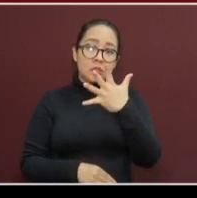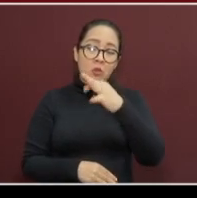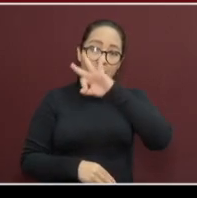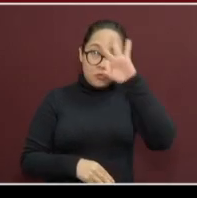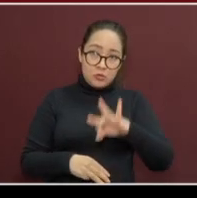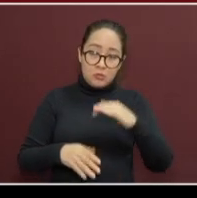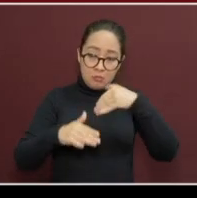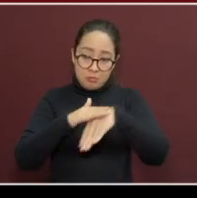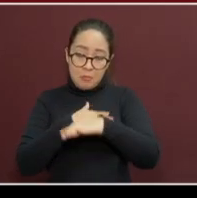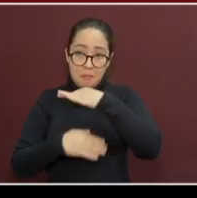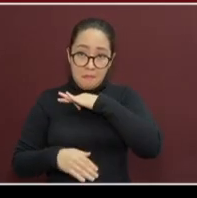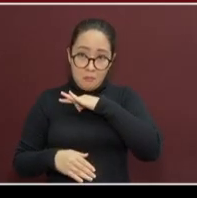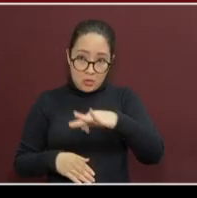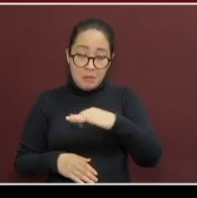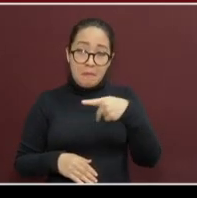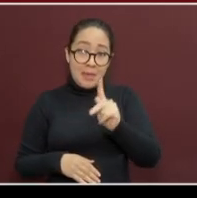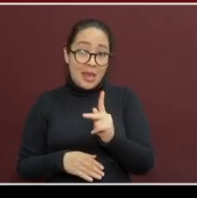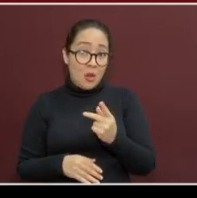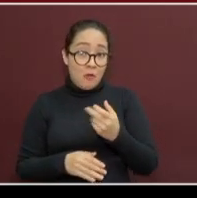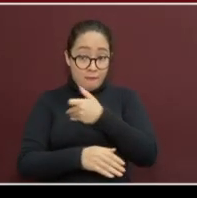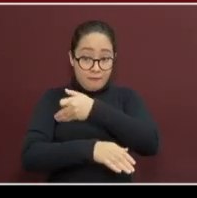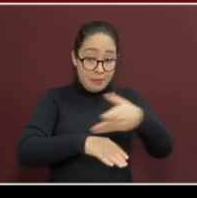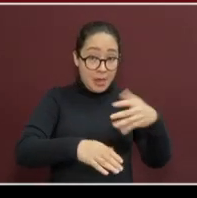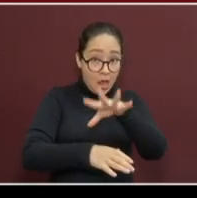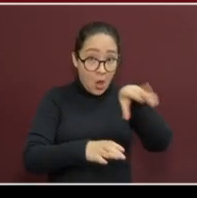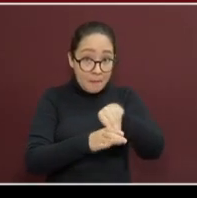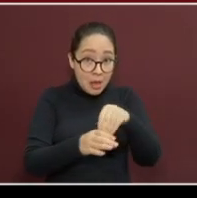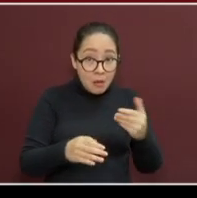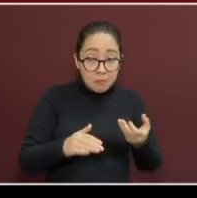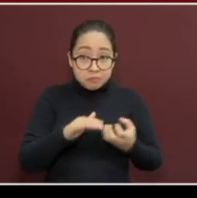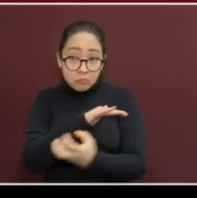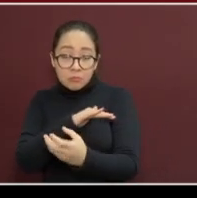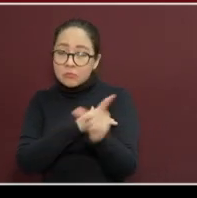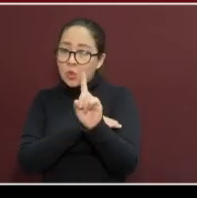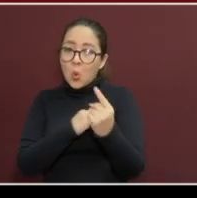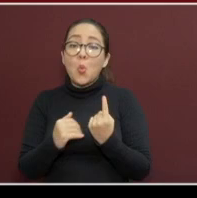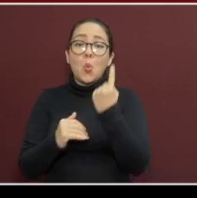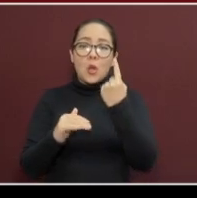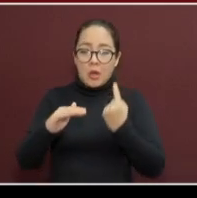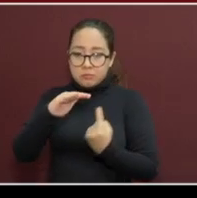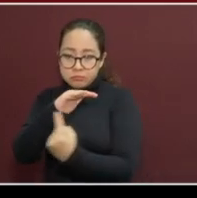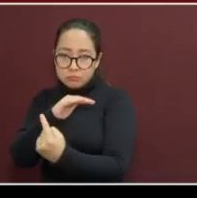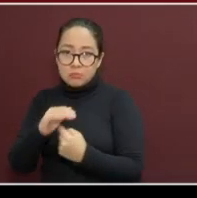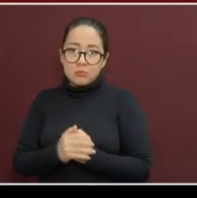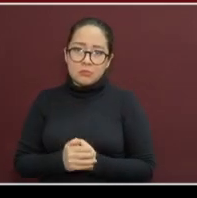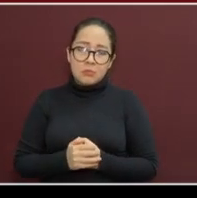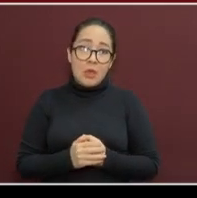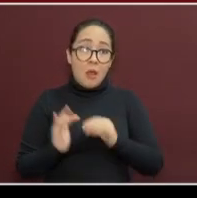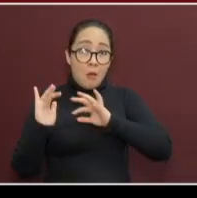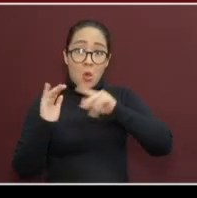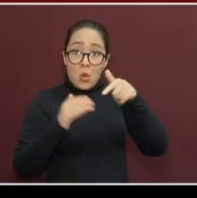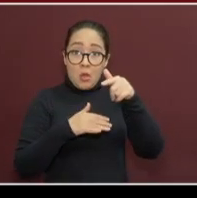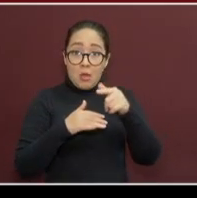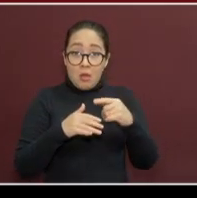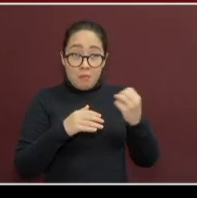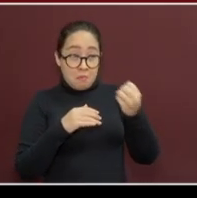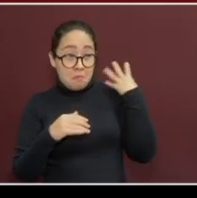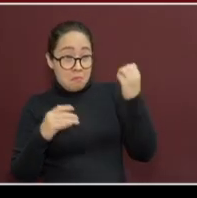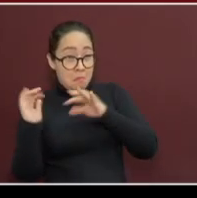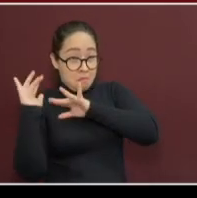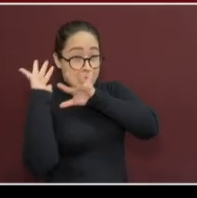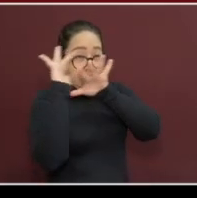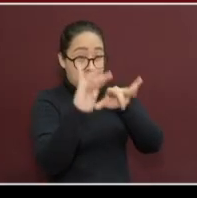solo una persona por familia podrá ingresar sin embargo siguen suspendidos los eventos masivos y parques recreativos